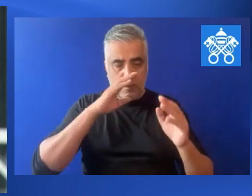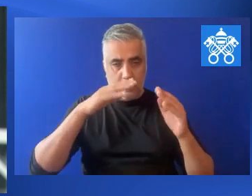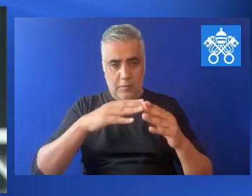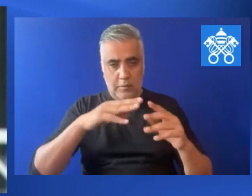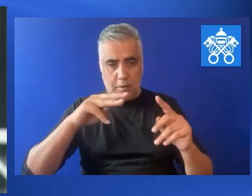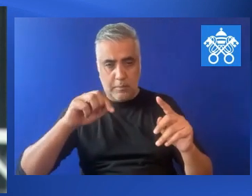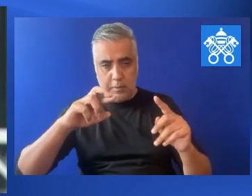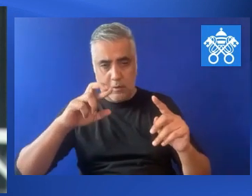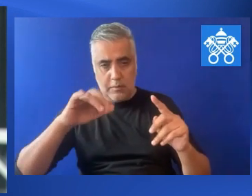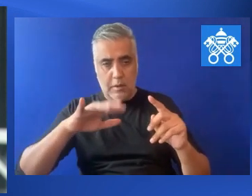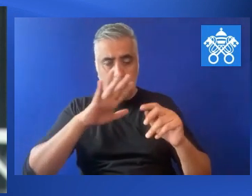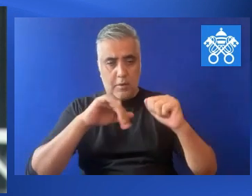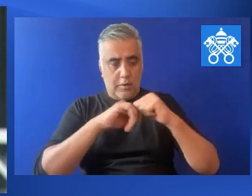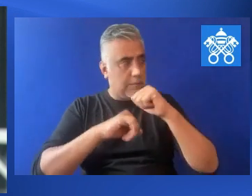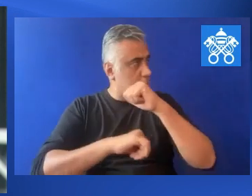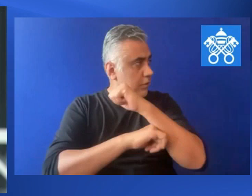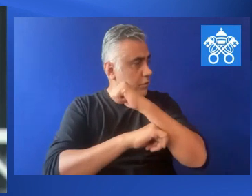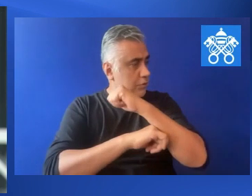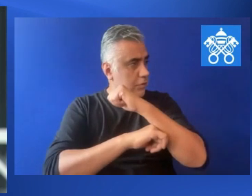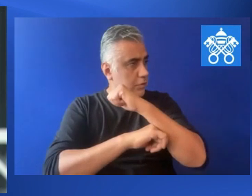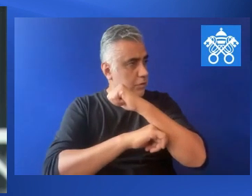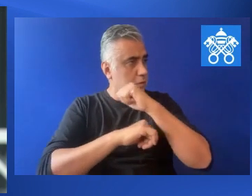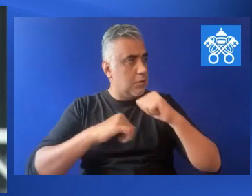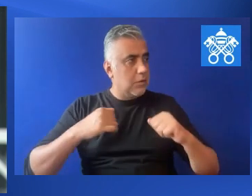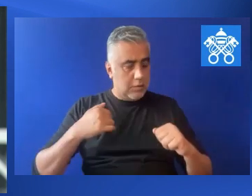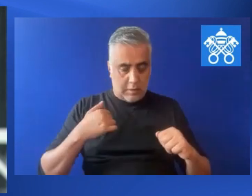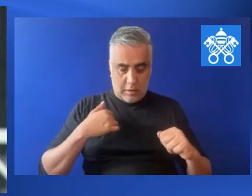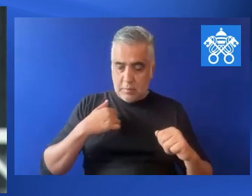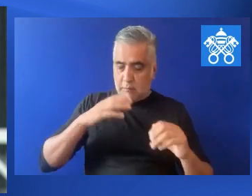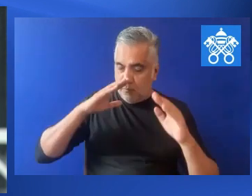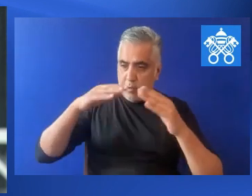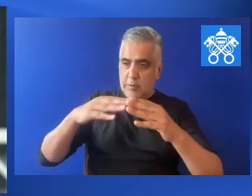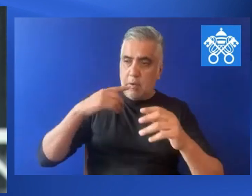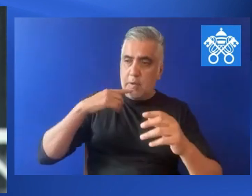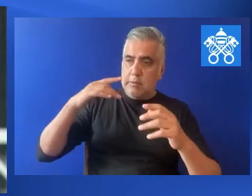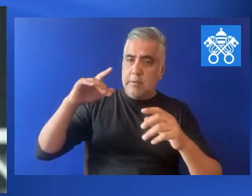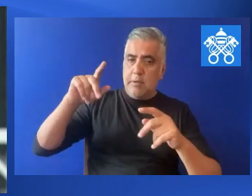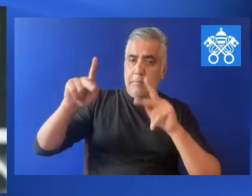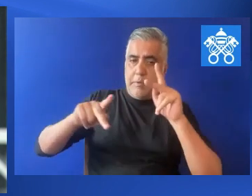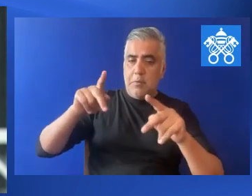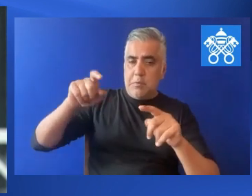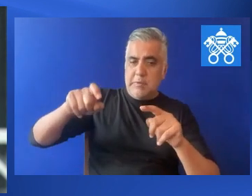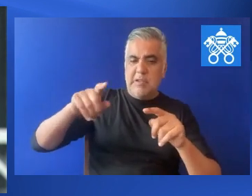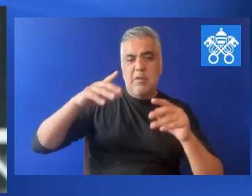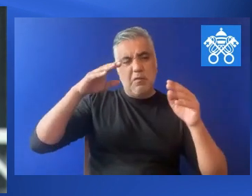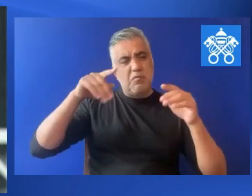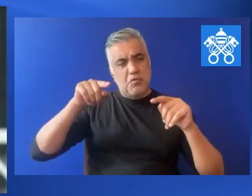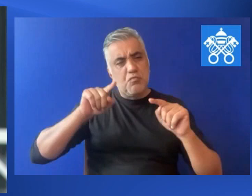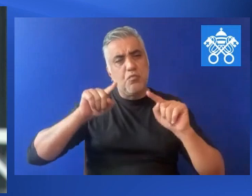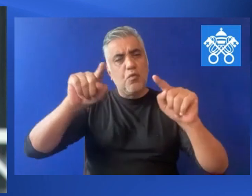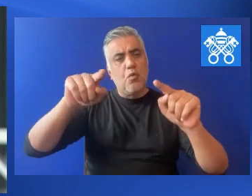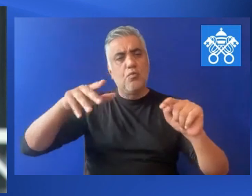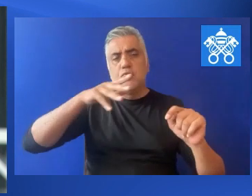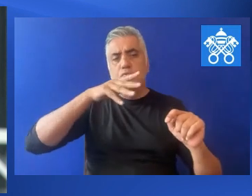a realizar numerosas obras de caridad, como la fundación de escuelas y hogares para los más